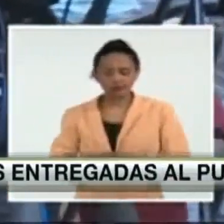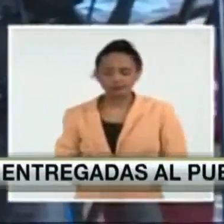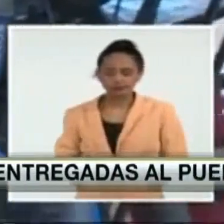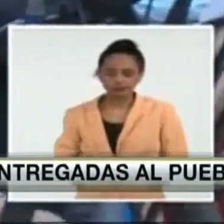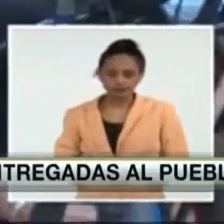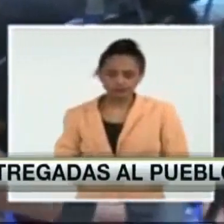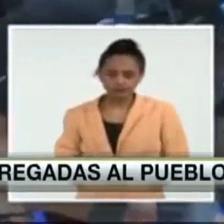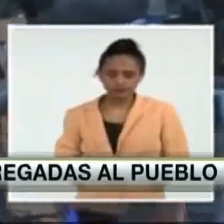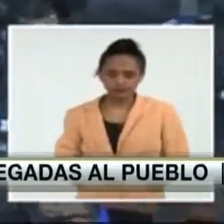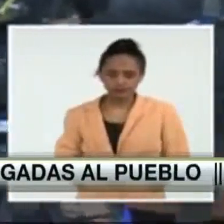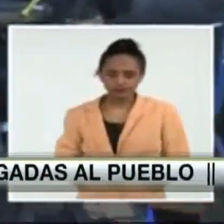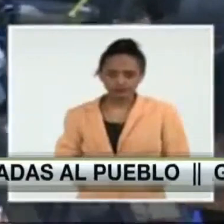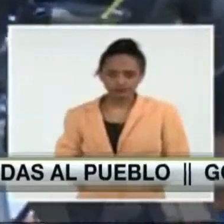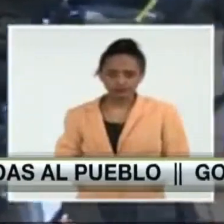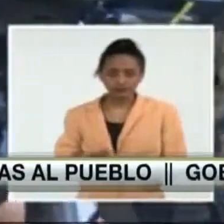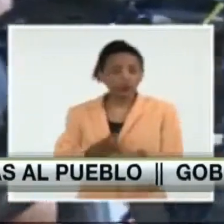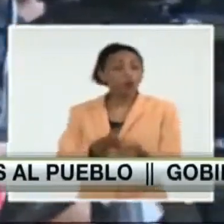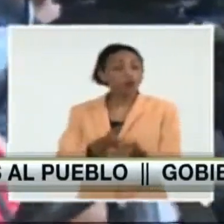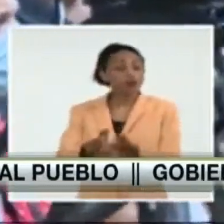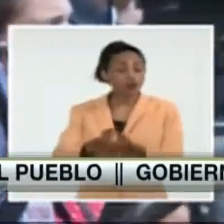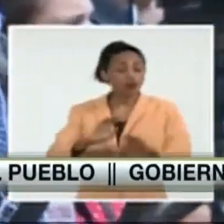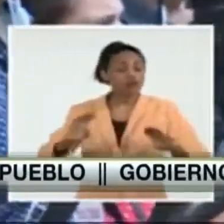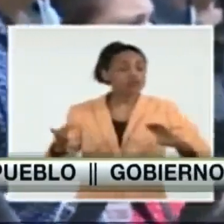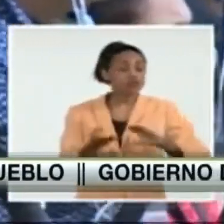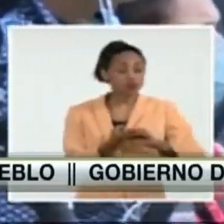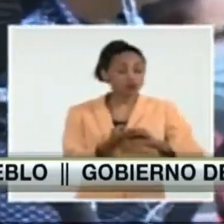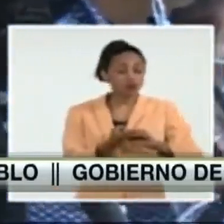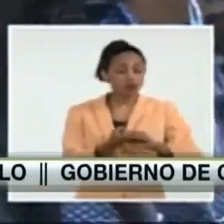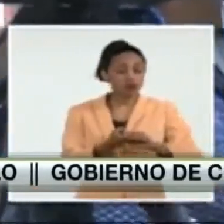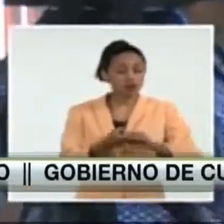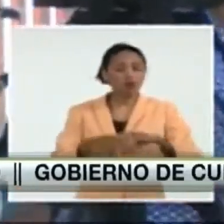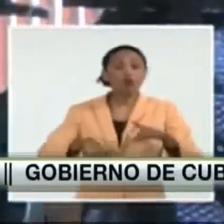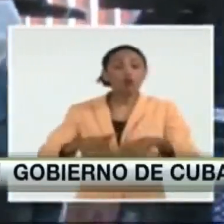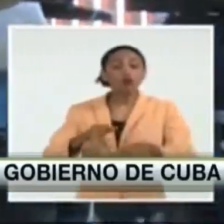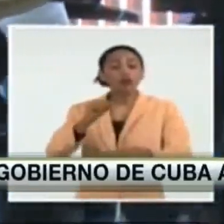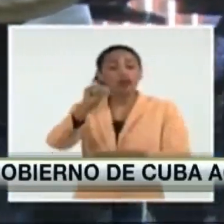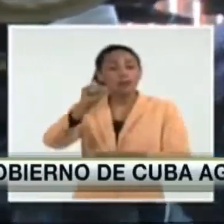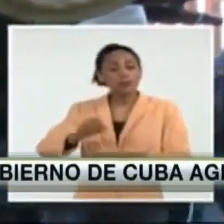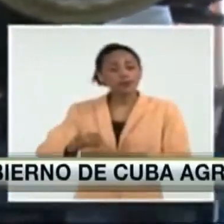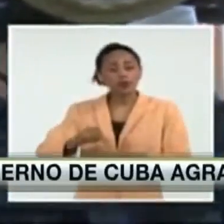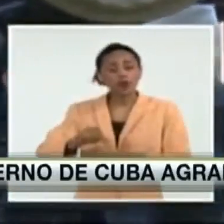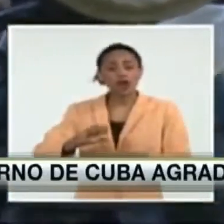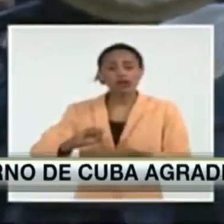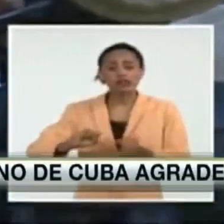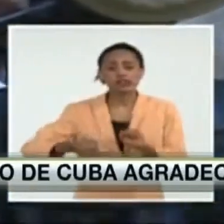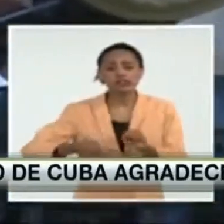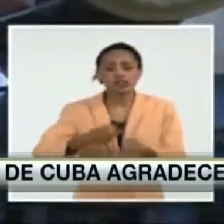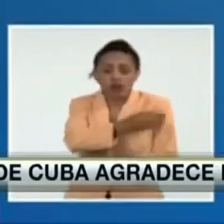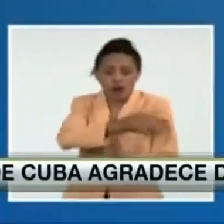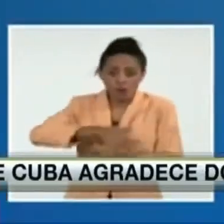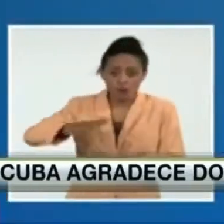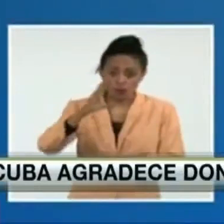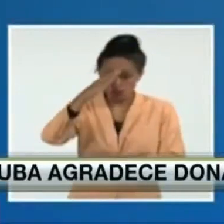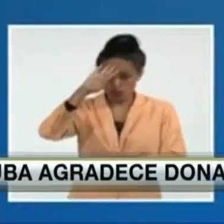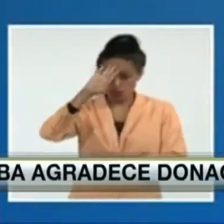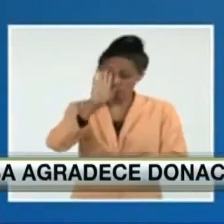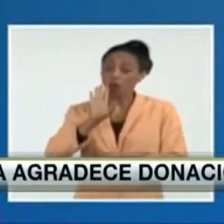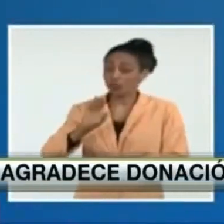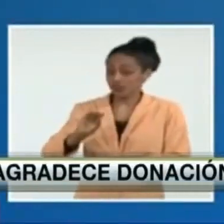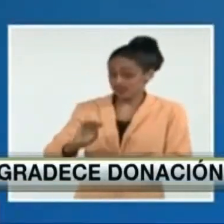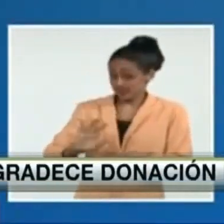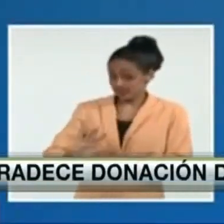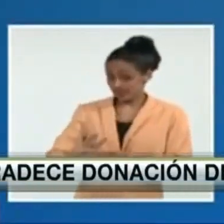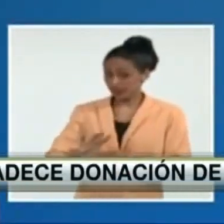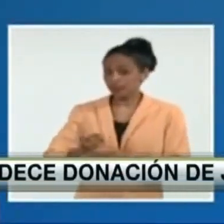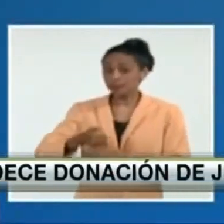los responsables de lo que él llama represión contra el pueblo cubano y que yo